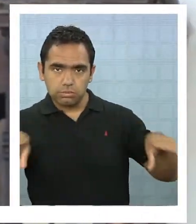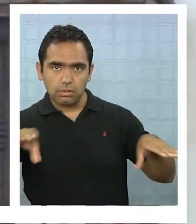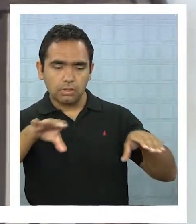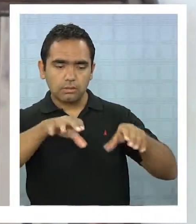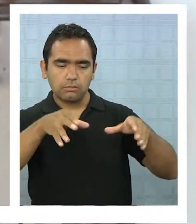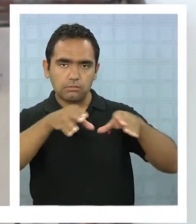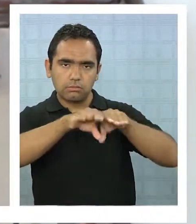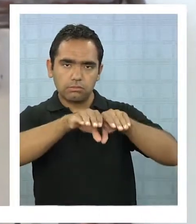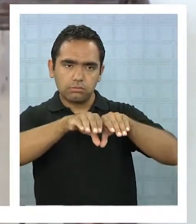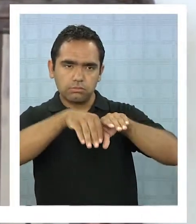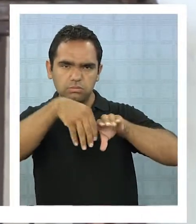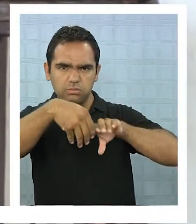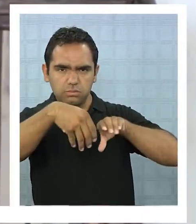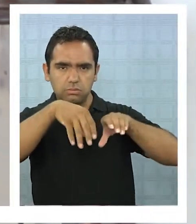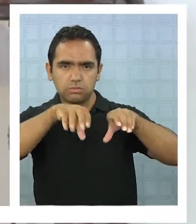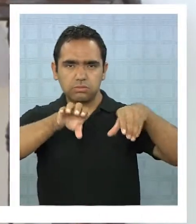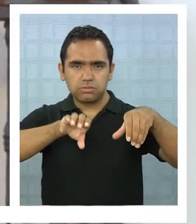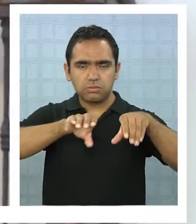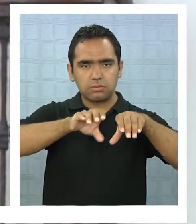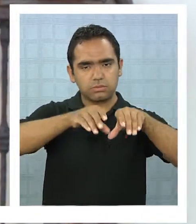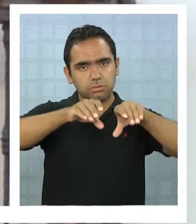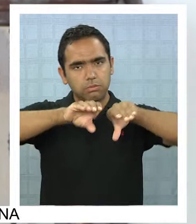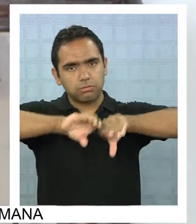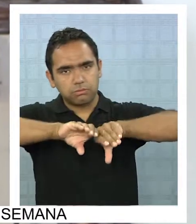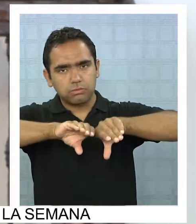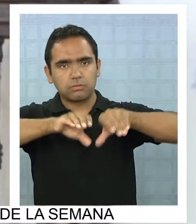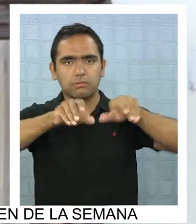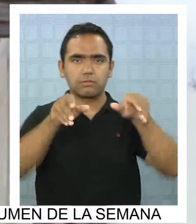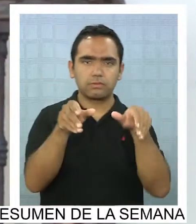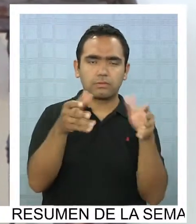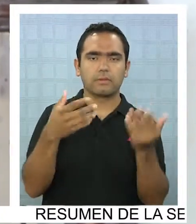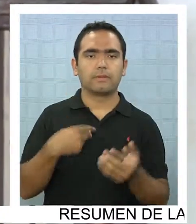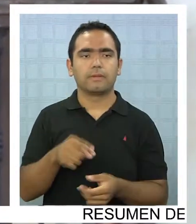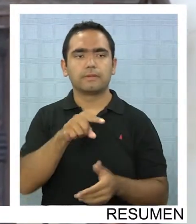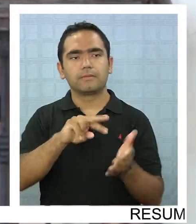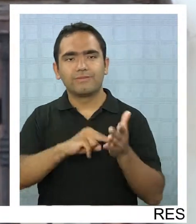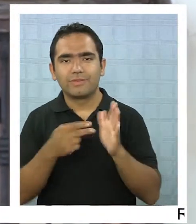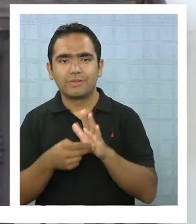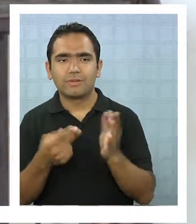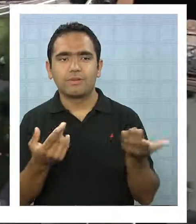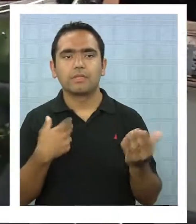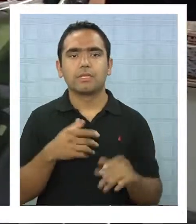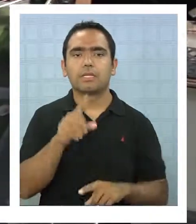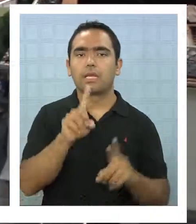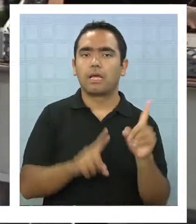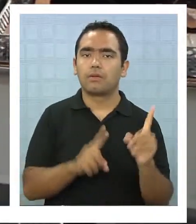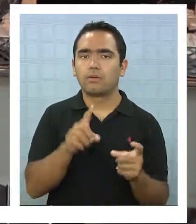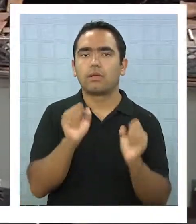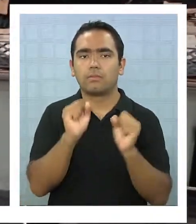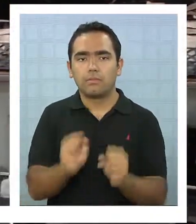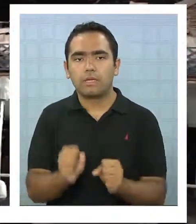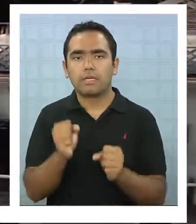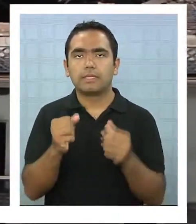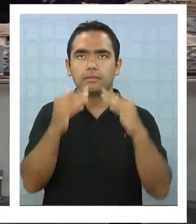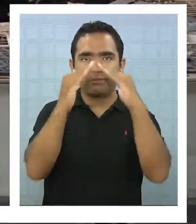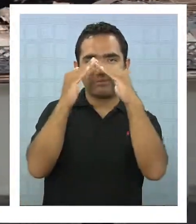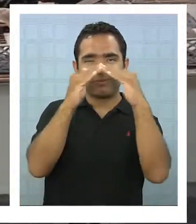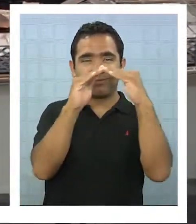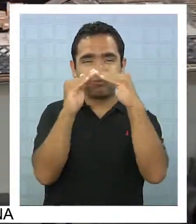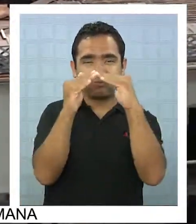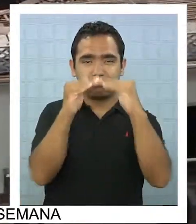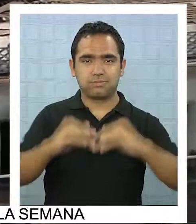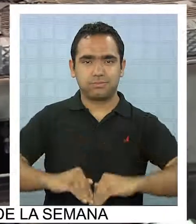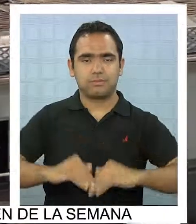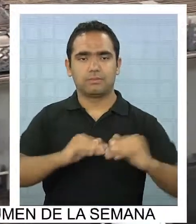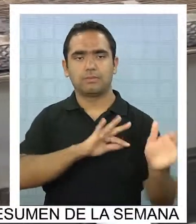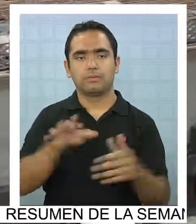que como ayer maderas que han quedado sueltas y al tener este efecto torsión pueden hacer algunas que quieren cierto en el aire pueden tener riego colapso de